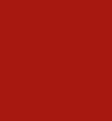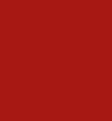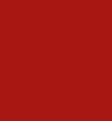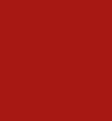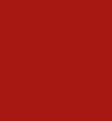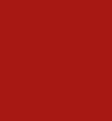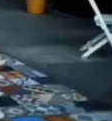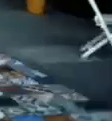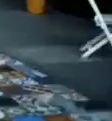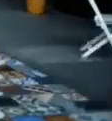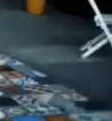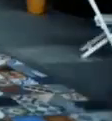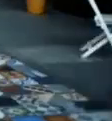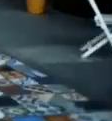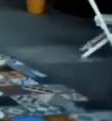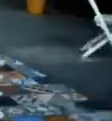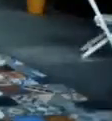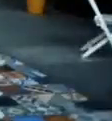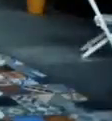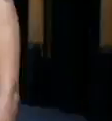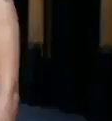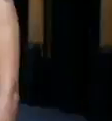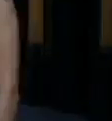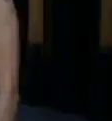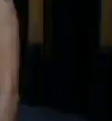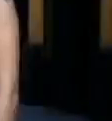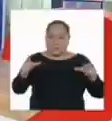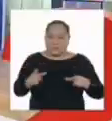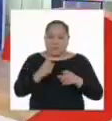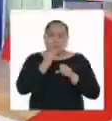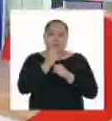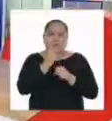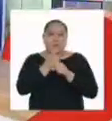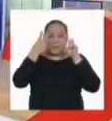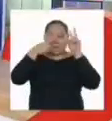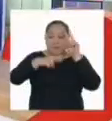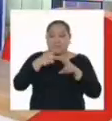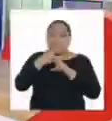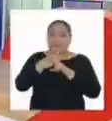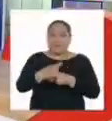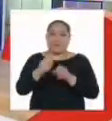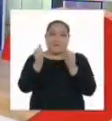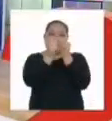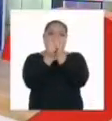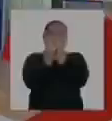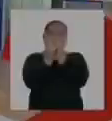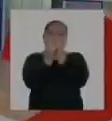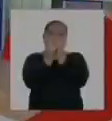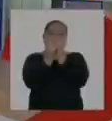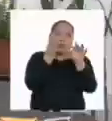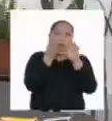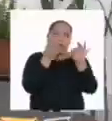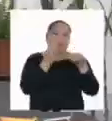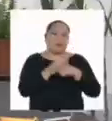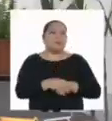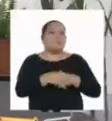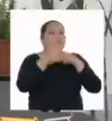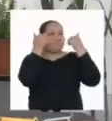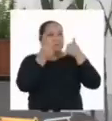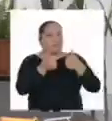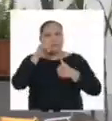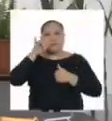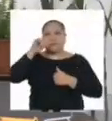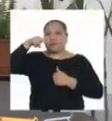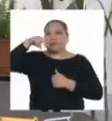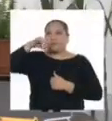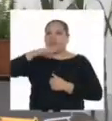TV Perú. En realidad, nuestra misión. Para ver el resultado juntos. Ya volvemos. Mira, ahora